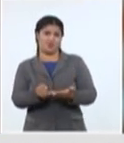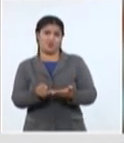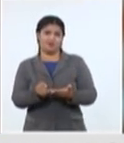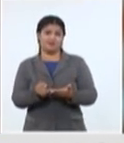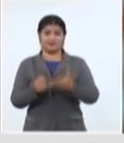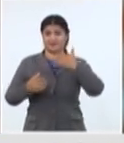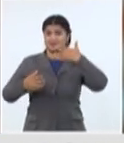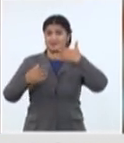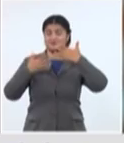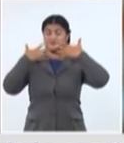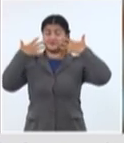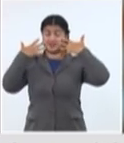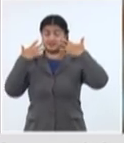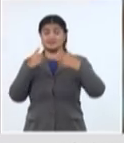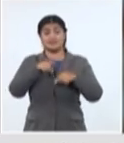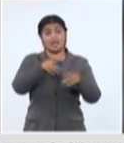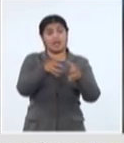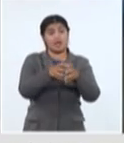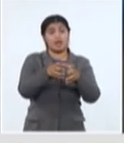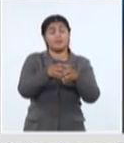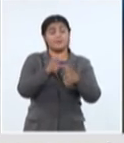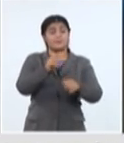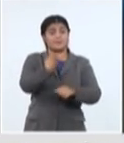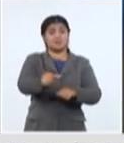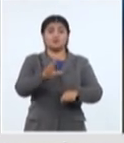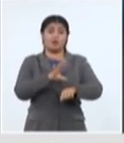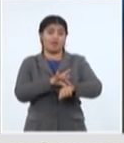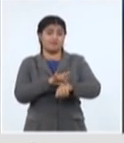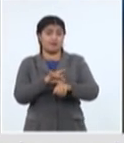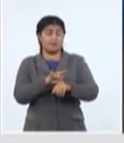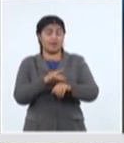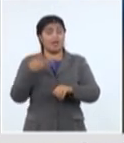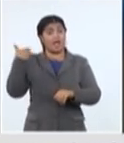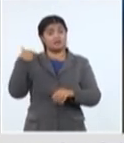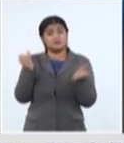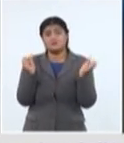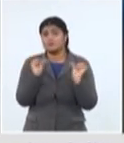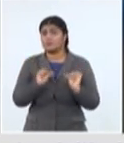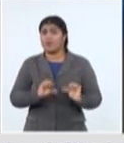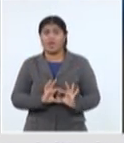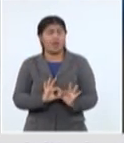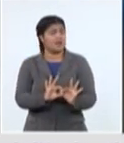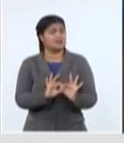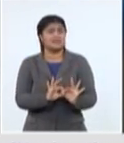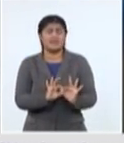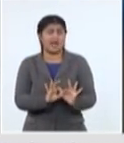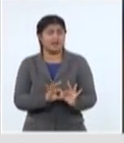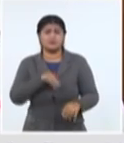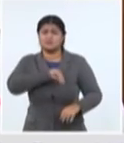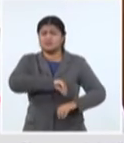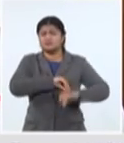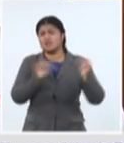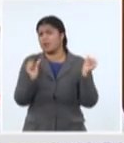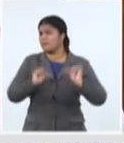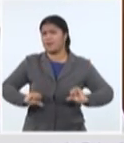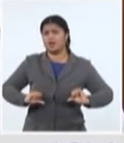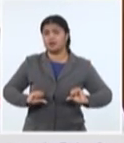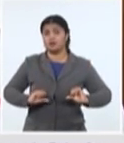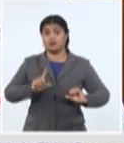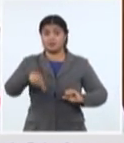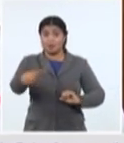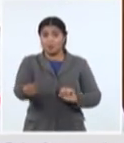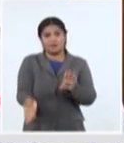muy mal y después poderlos ver irse sanos y salvos. Y siempre que tú le mencionaras que eras de Cuba, siempre hablaban de Fidel